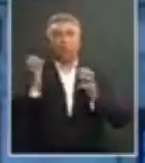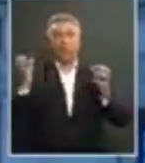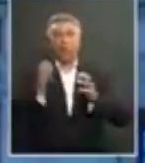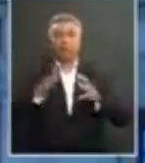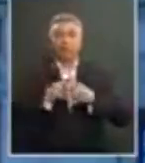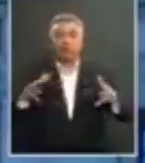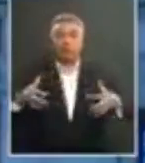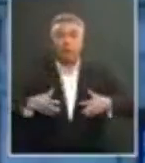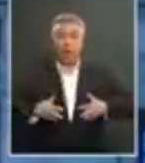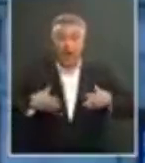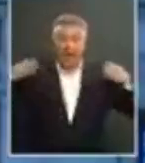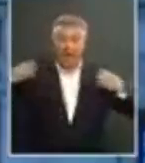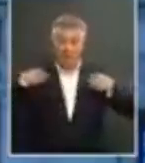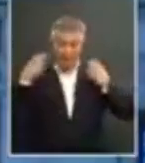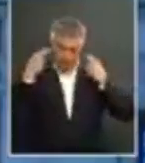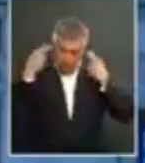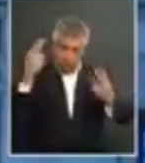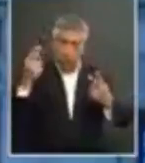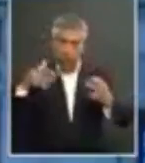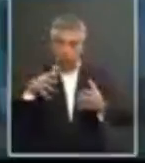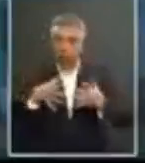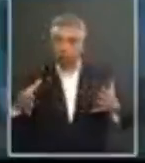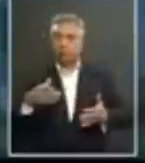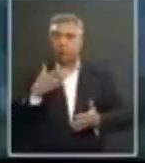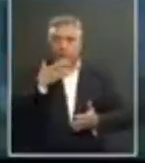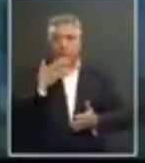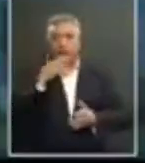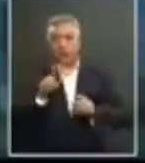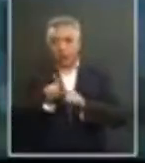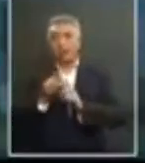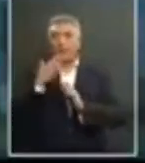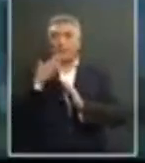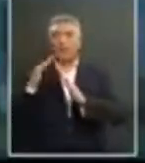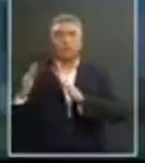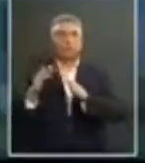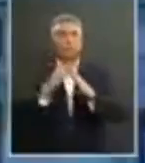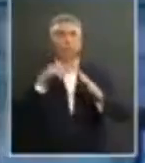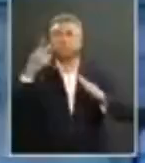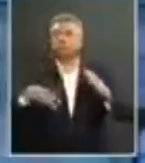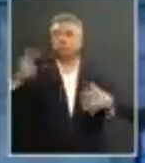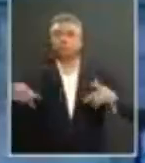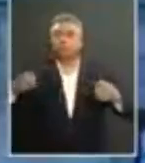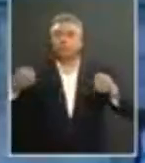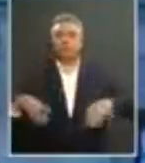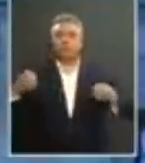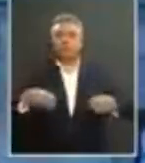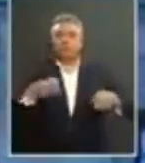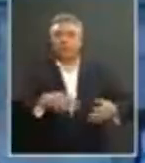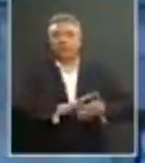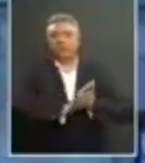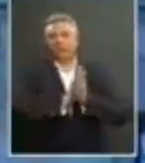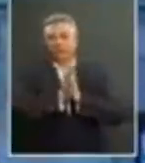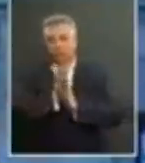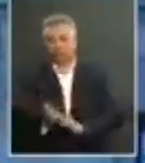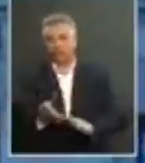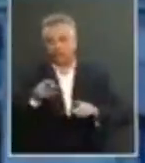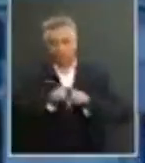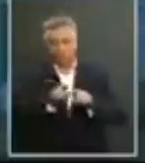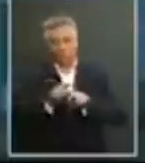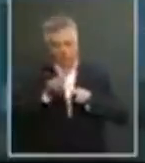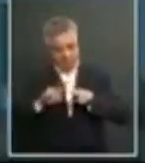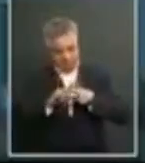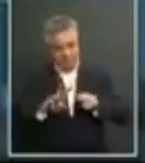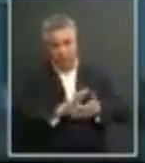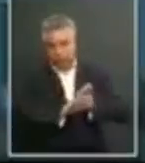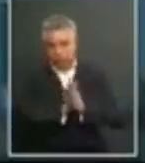producto de la rabia y la manifestación. Y de los locatarios que perdieron todos sus bienes, producto también de la manifestación de la violencia. Una pacificación general. No tenemos